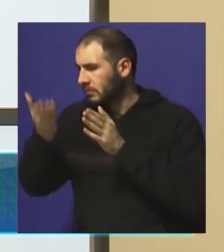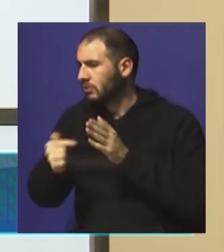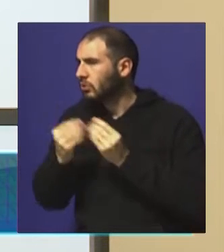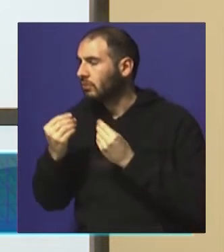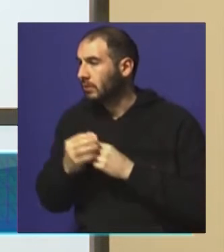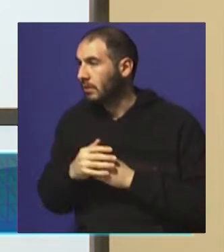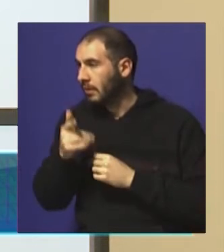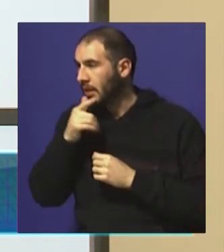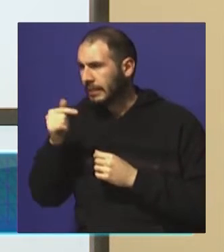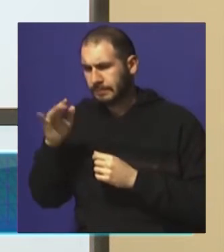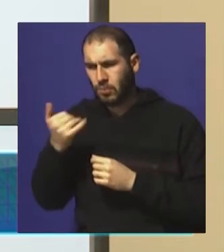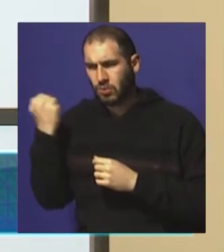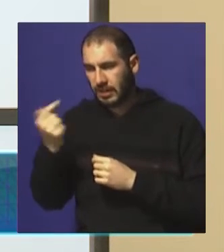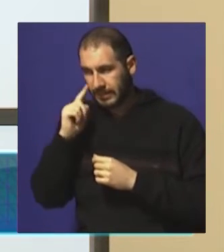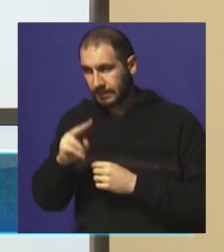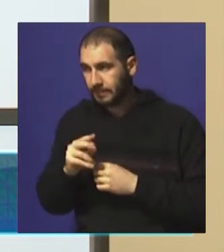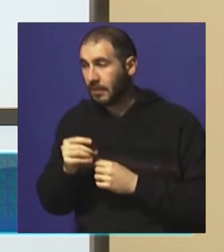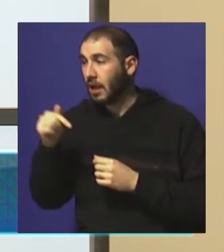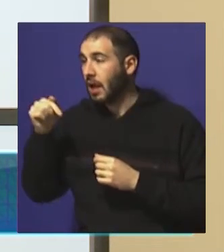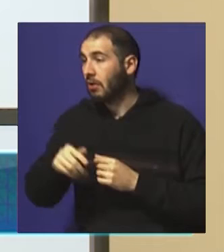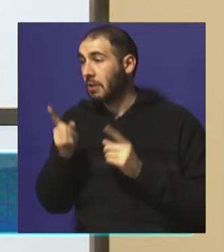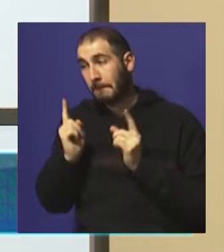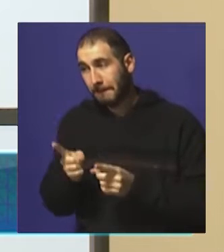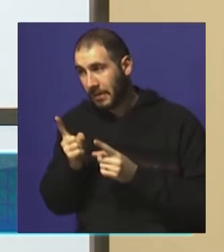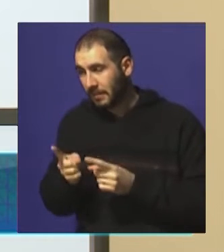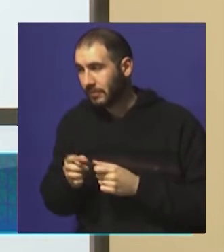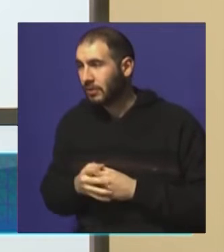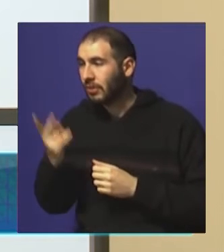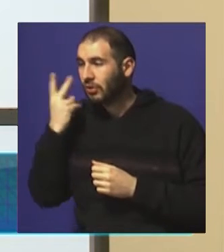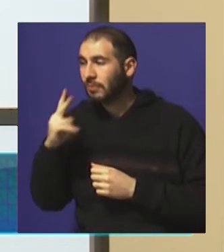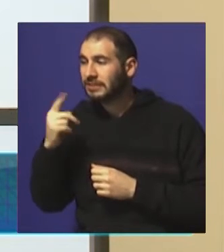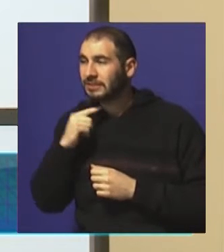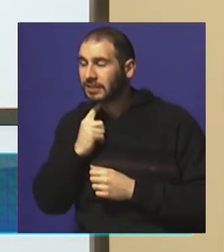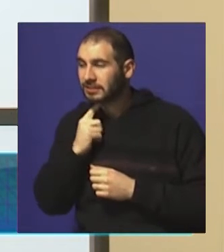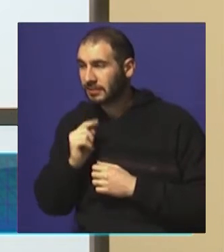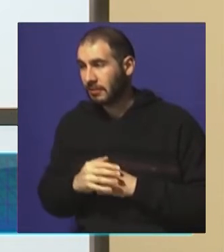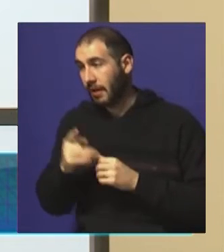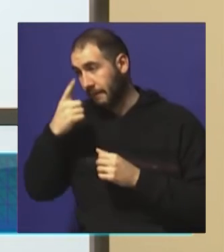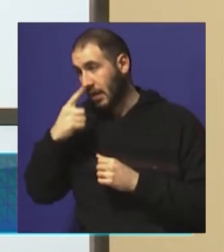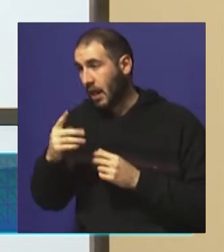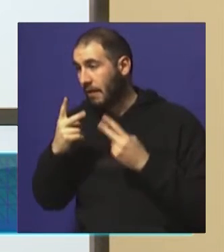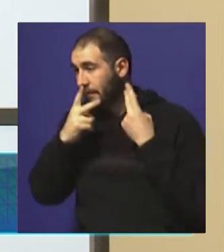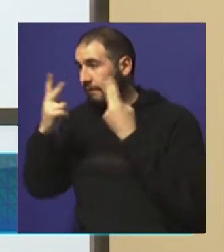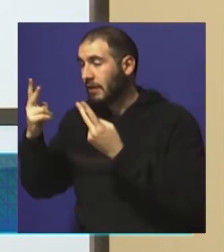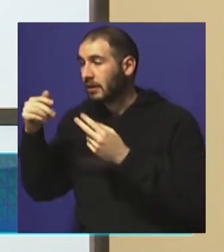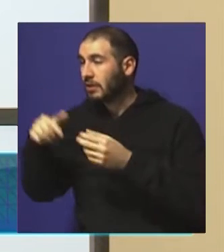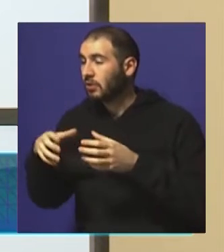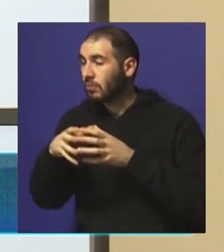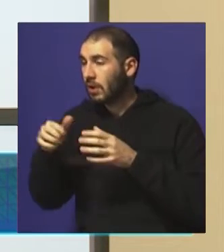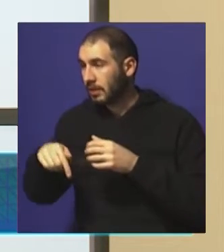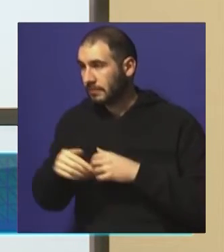tienen muy muy en cuenta. En este caso se iba a repetir lo mismo que en el 2013. Finalmente el viaje de los 17 directivos se